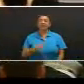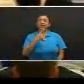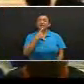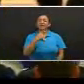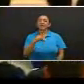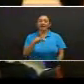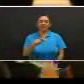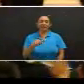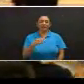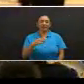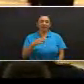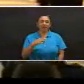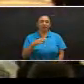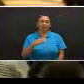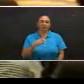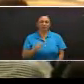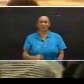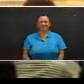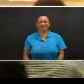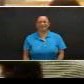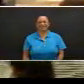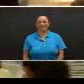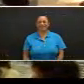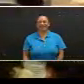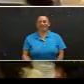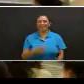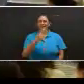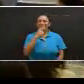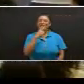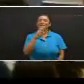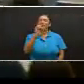Díganle a mis hermanos de Benecer